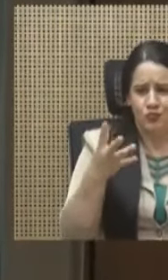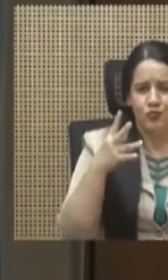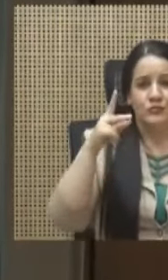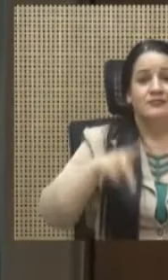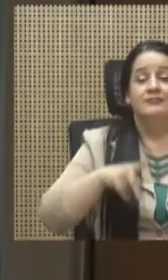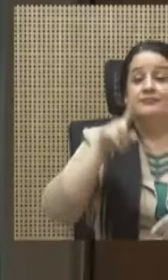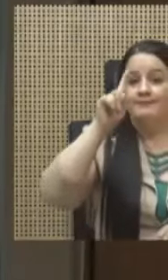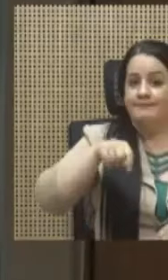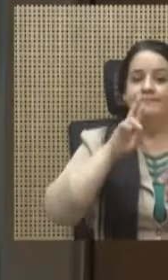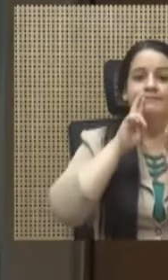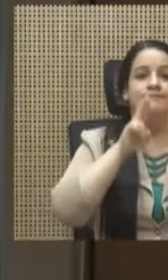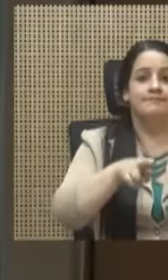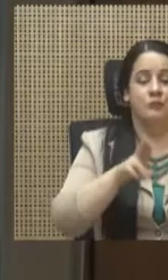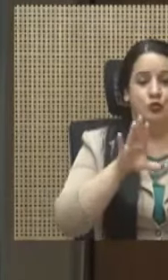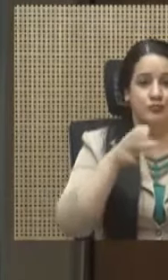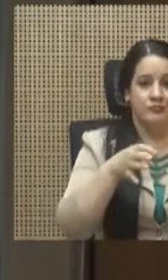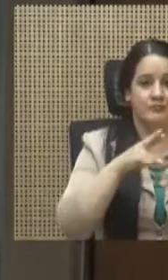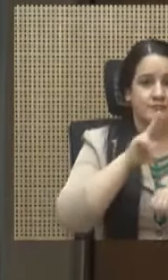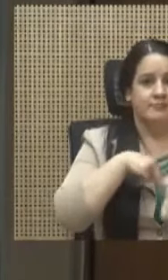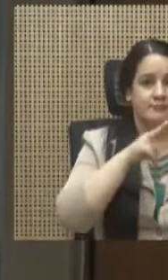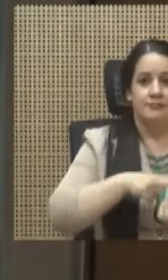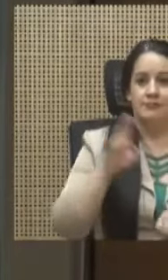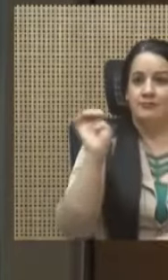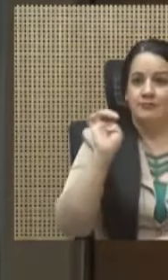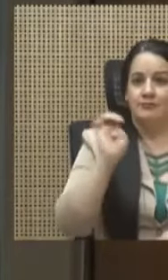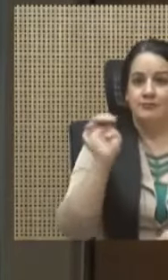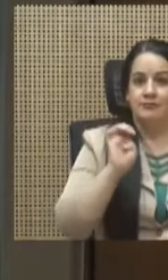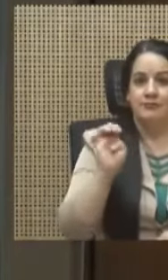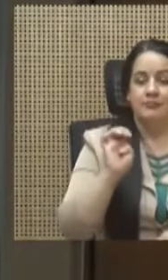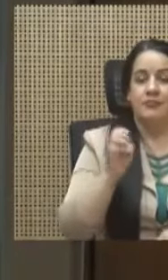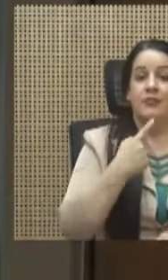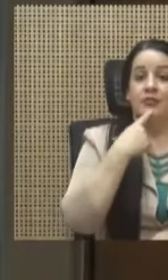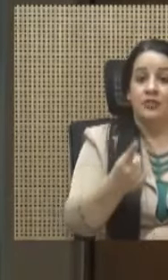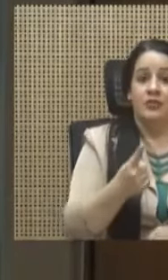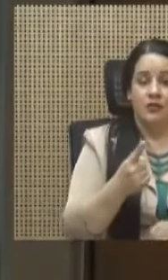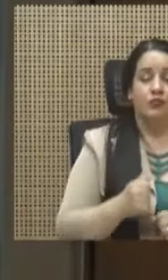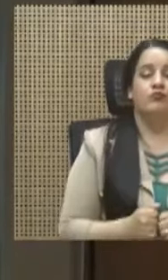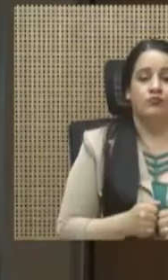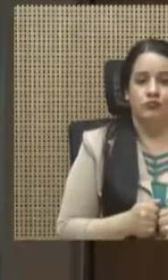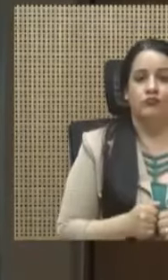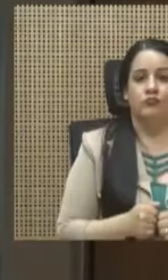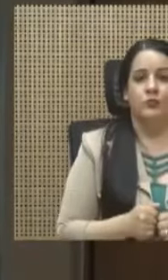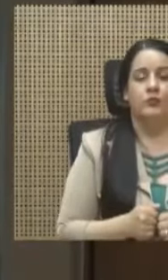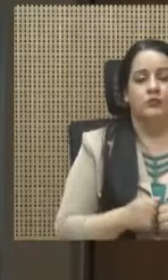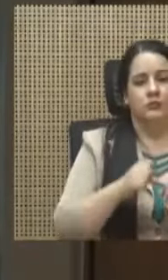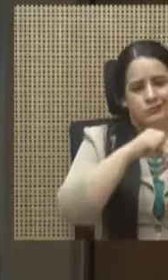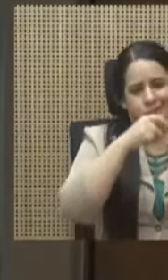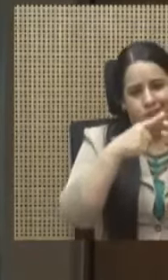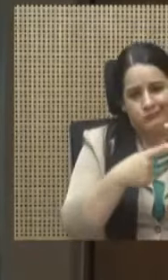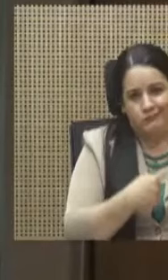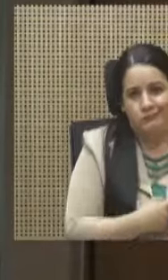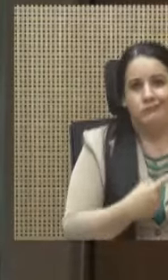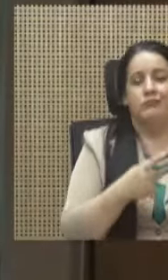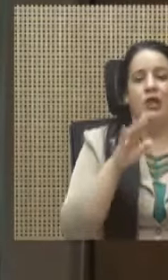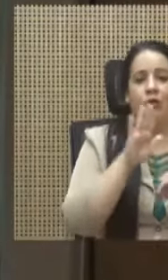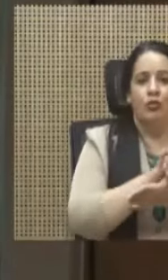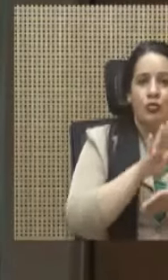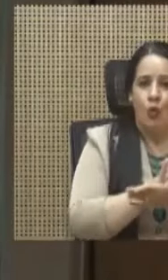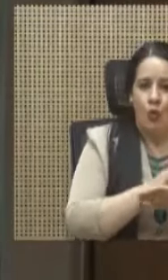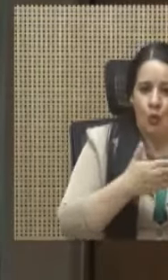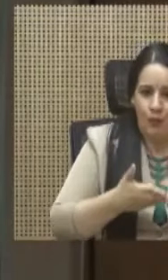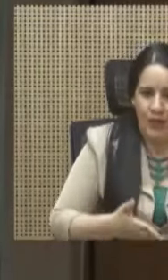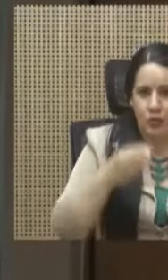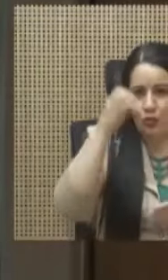responder la Comisión Nacional de emergencias emitió una serie de criterios documentos opiniones